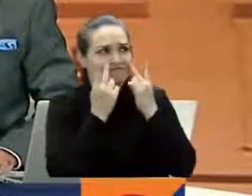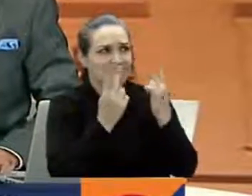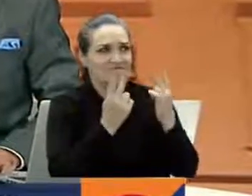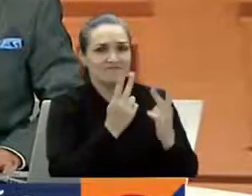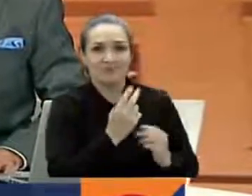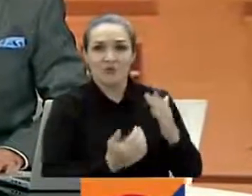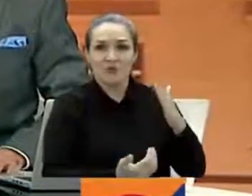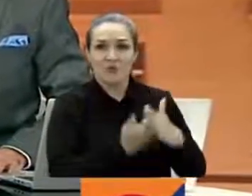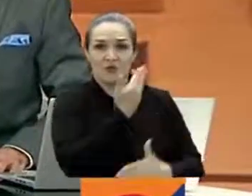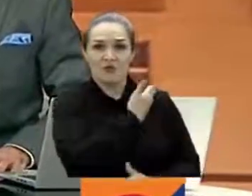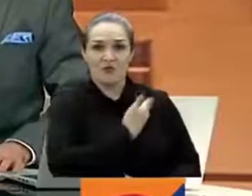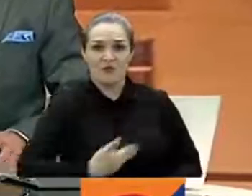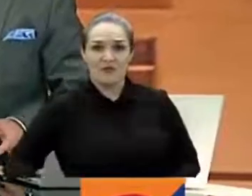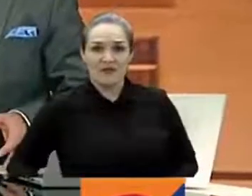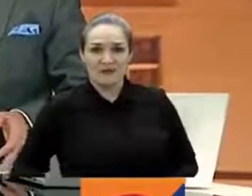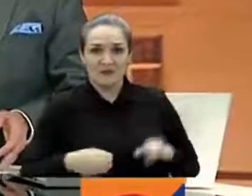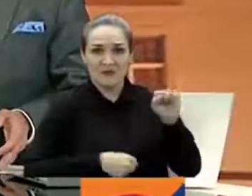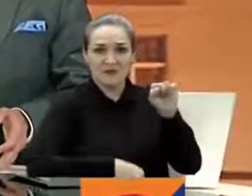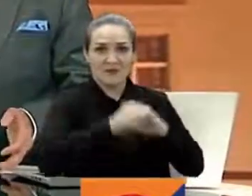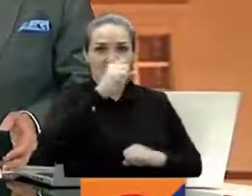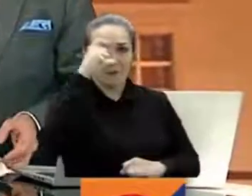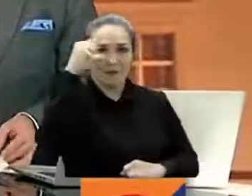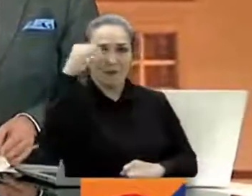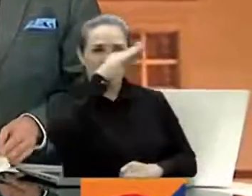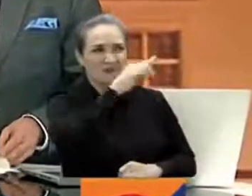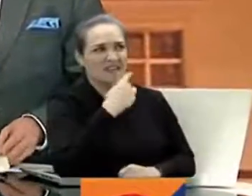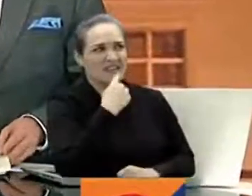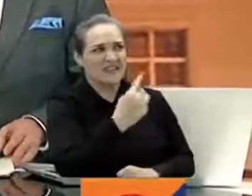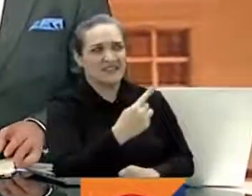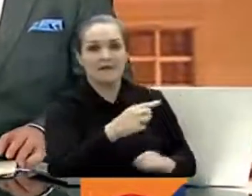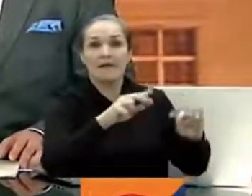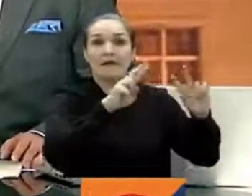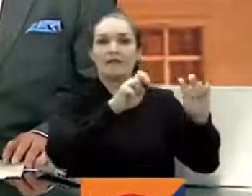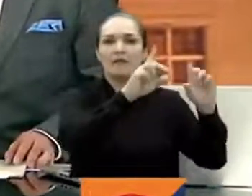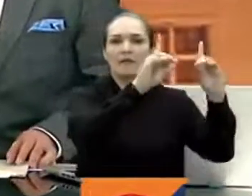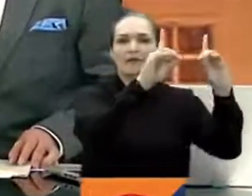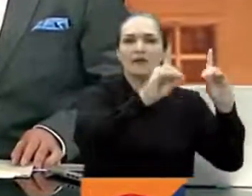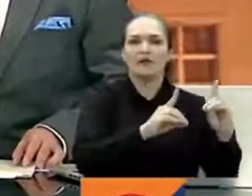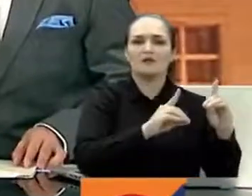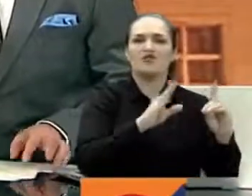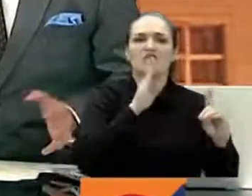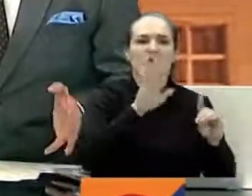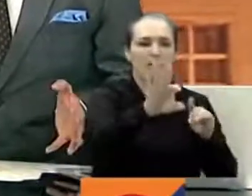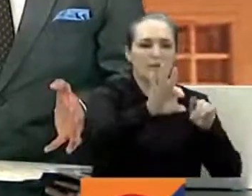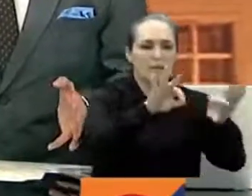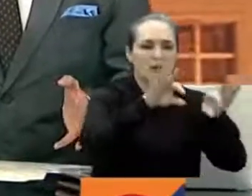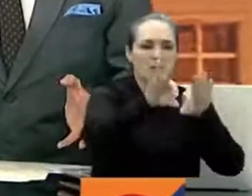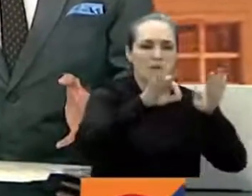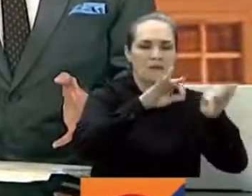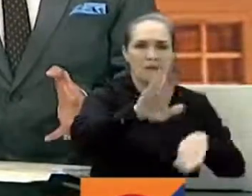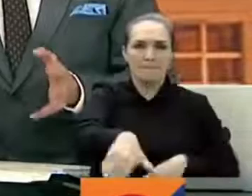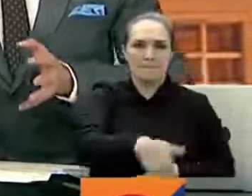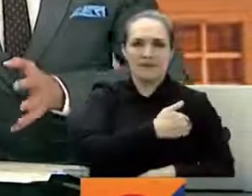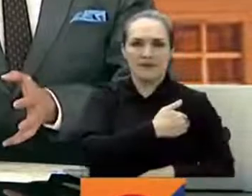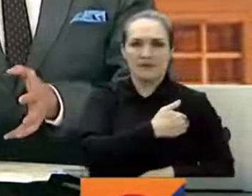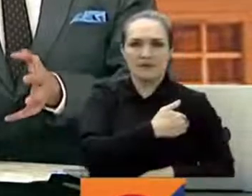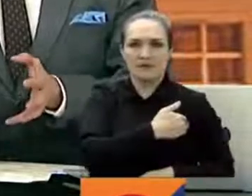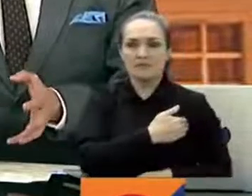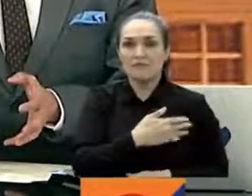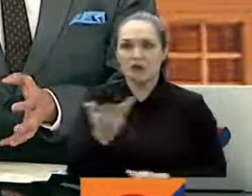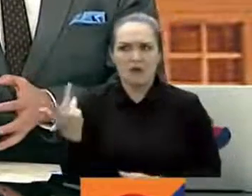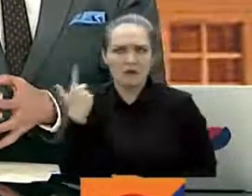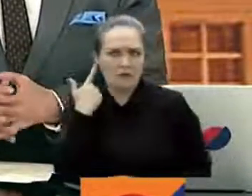electo Gustavo Petro. La atención del país está en la definición del gabinete que lo acompañará en su gobierno. Pues Carolina, tal vez el nombre